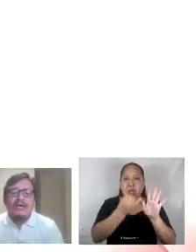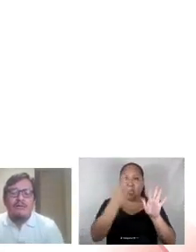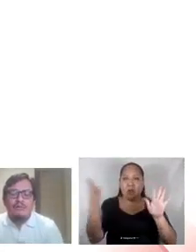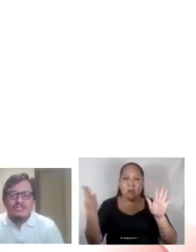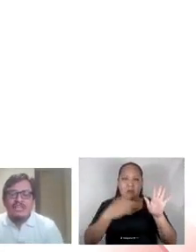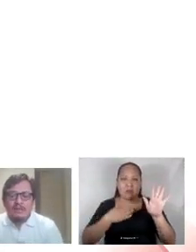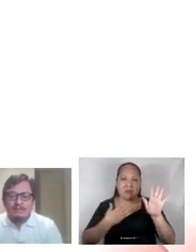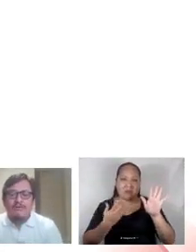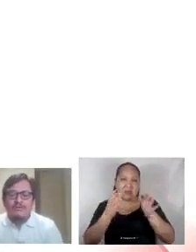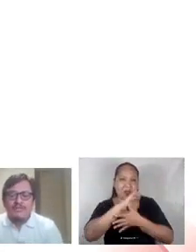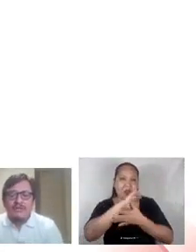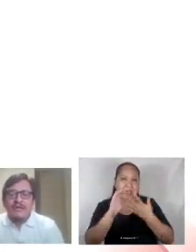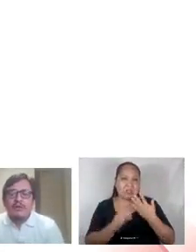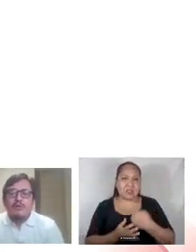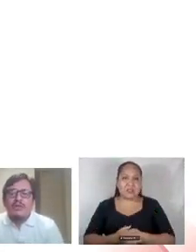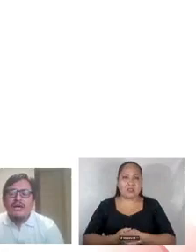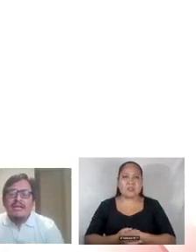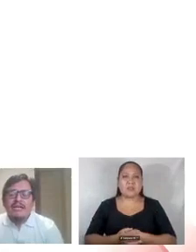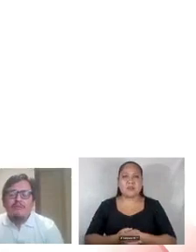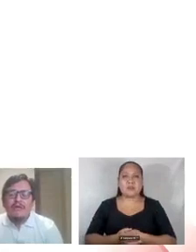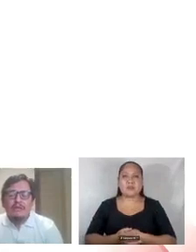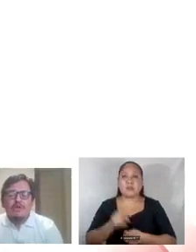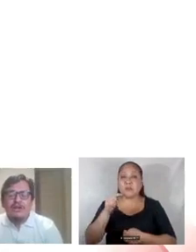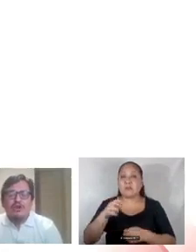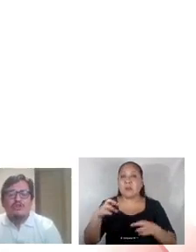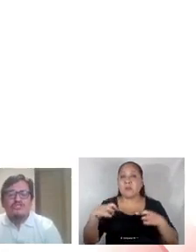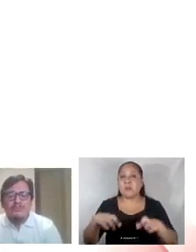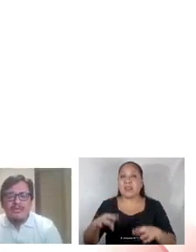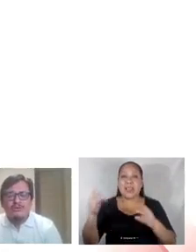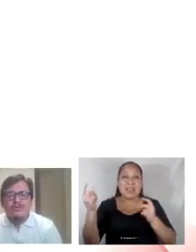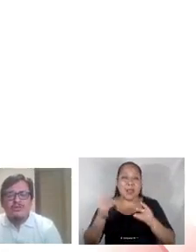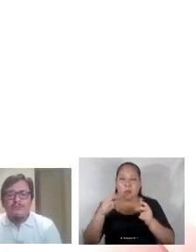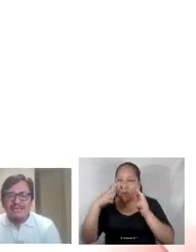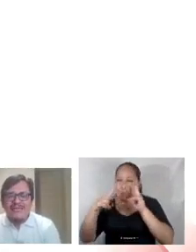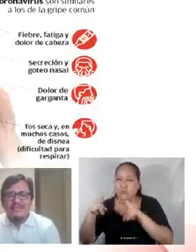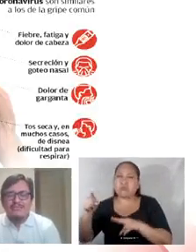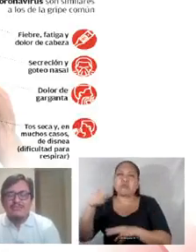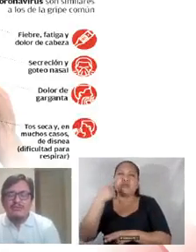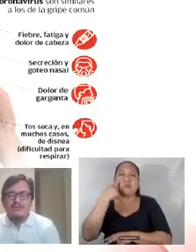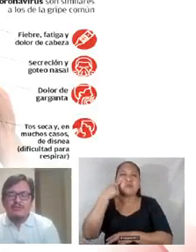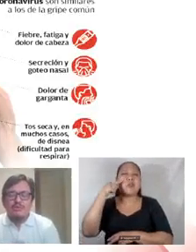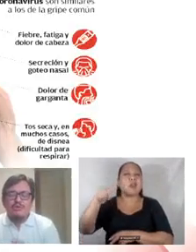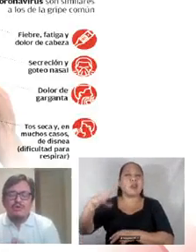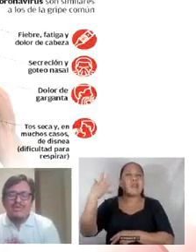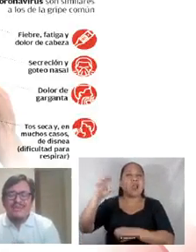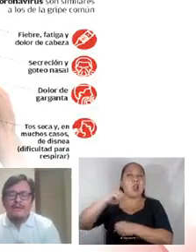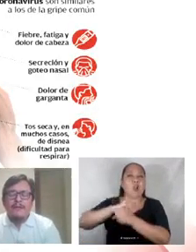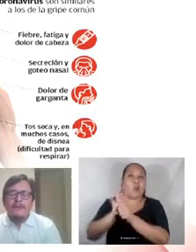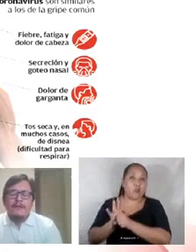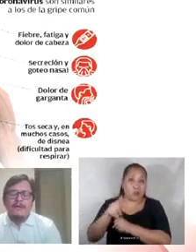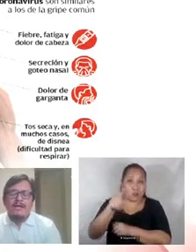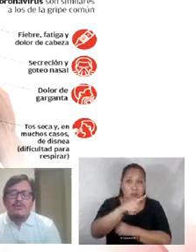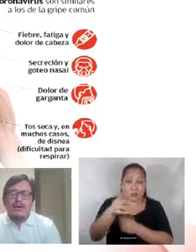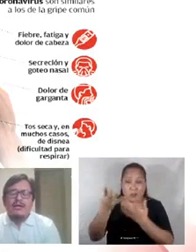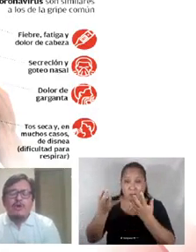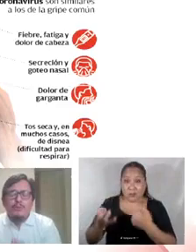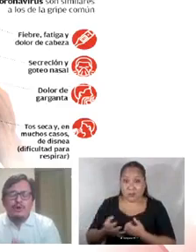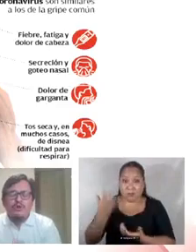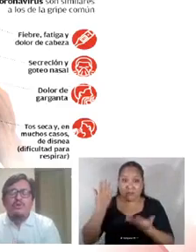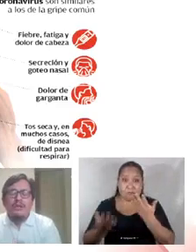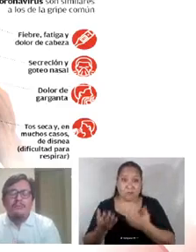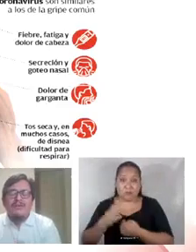permitían, siguiente, por favor, sí, un rápido reconocimiento. Y es importante, si uno quiere